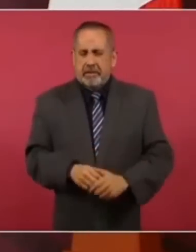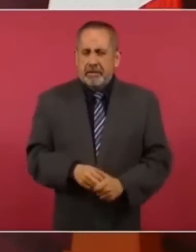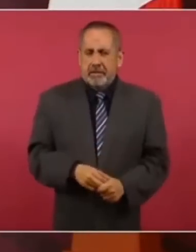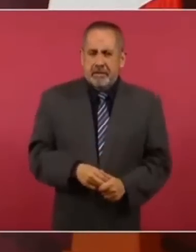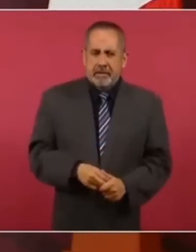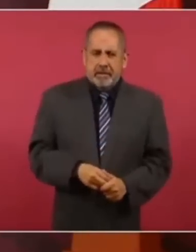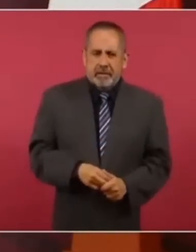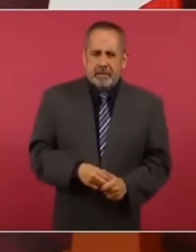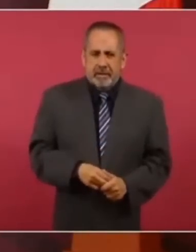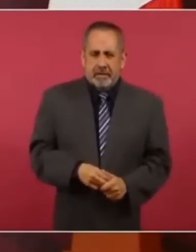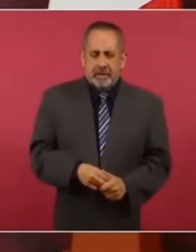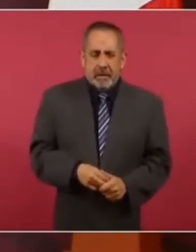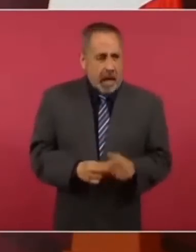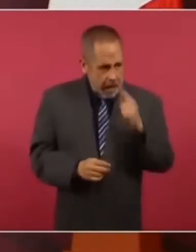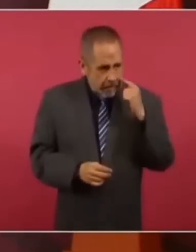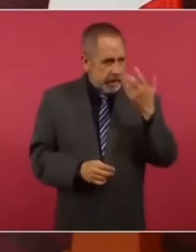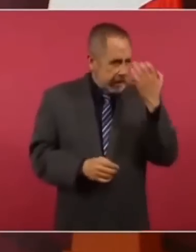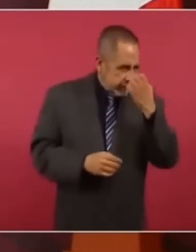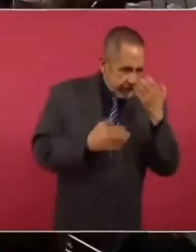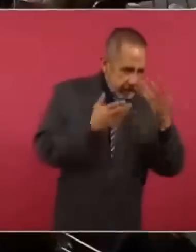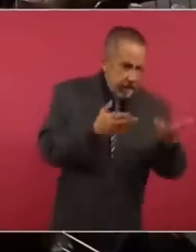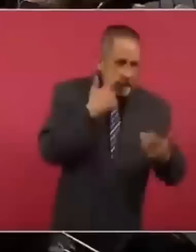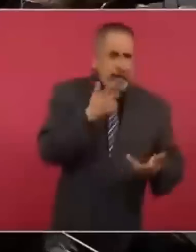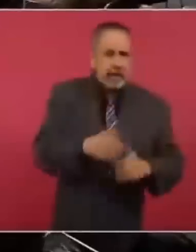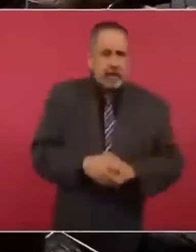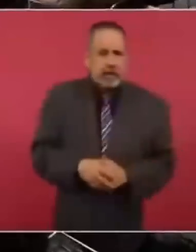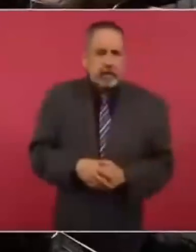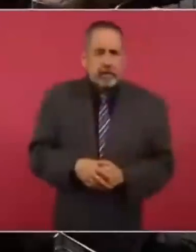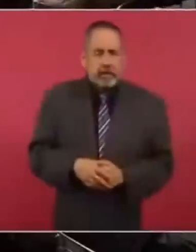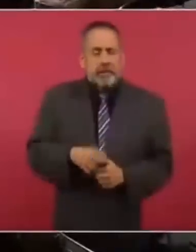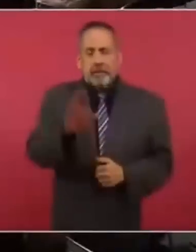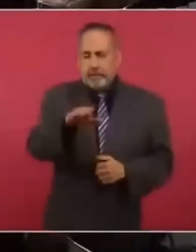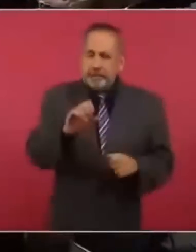Y eso no lo revisan. Pero ahora pongo lo que